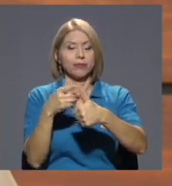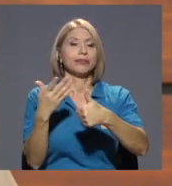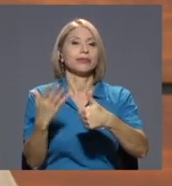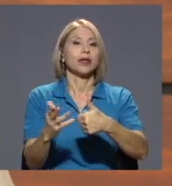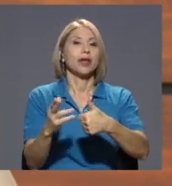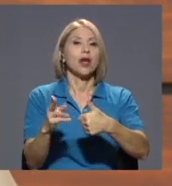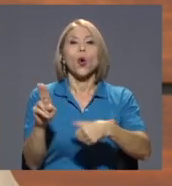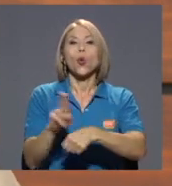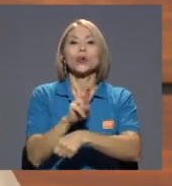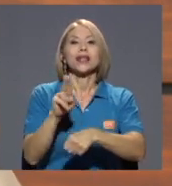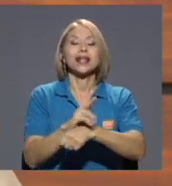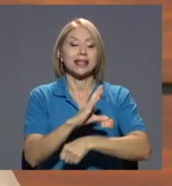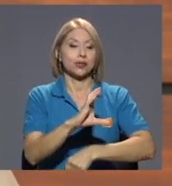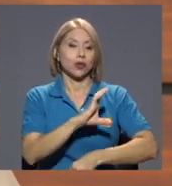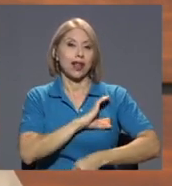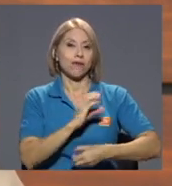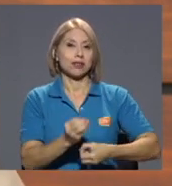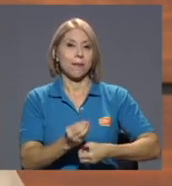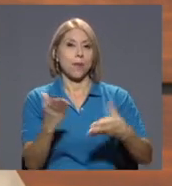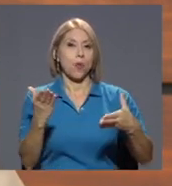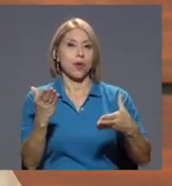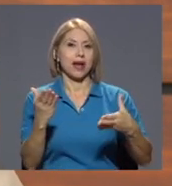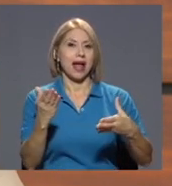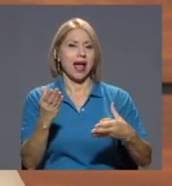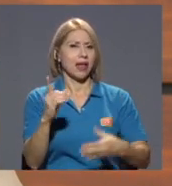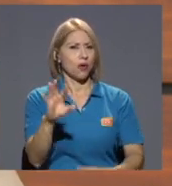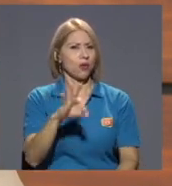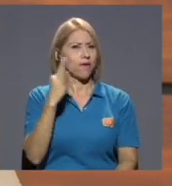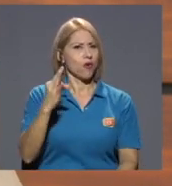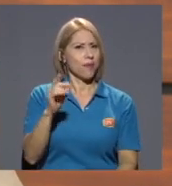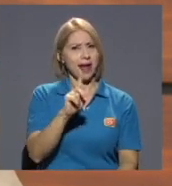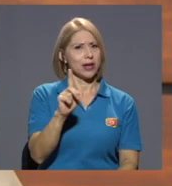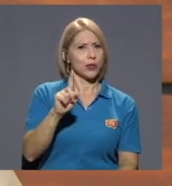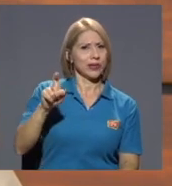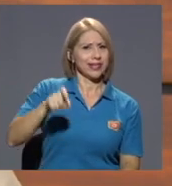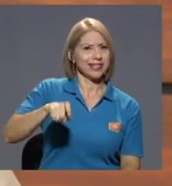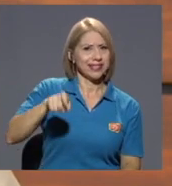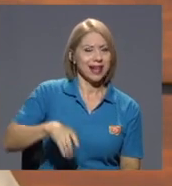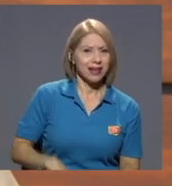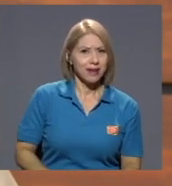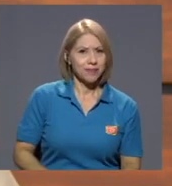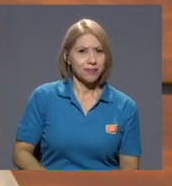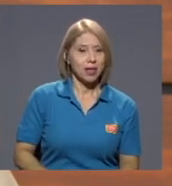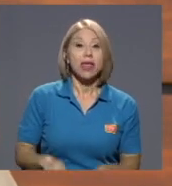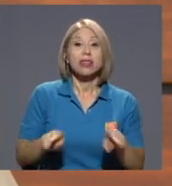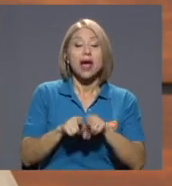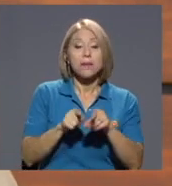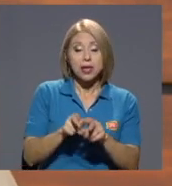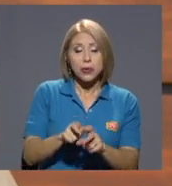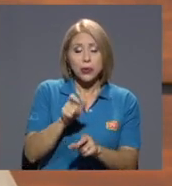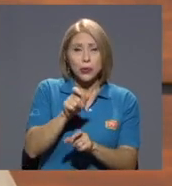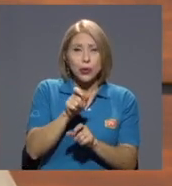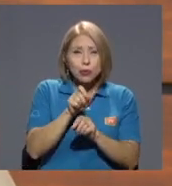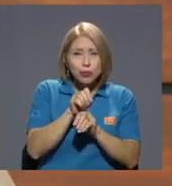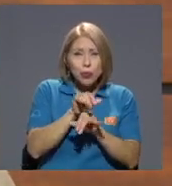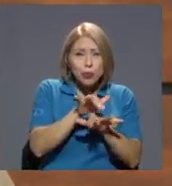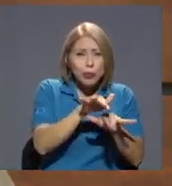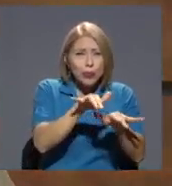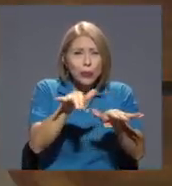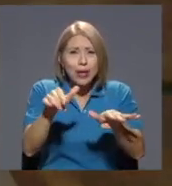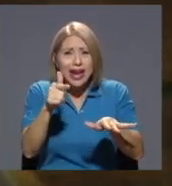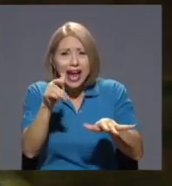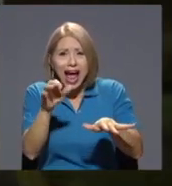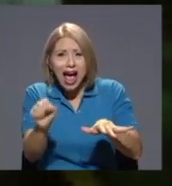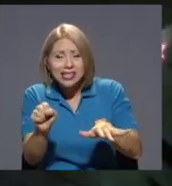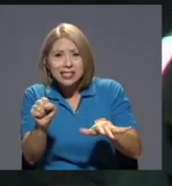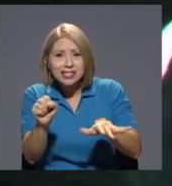de manera innecesaria y gasear a las personas de manera innecesaria en algunos plantones en diferentes lugares